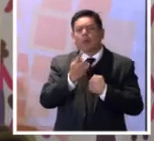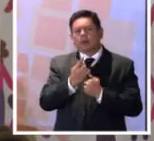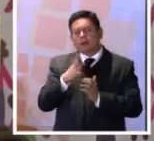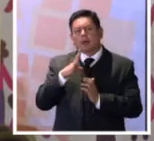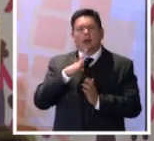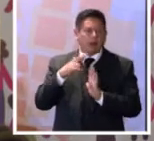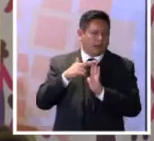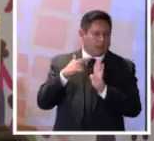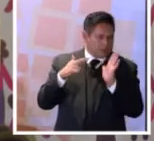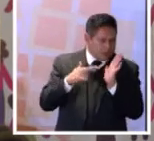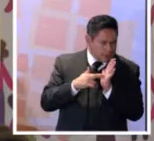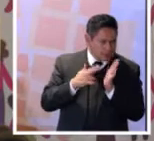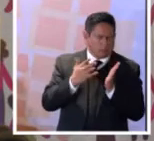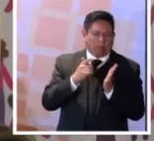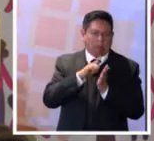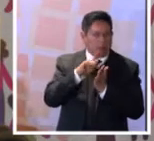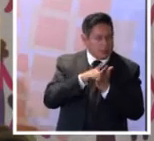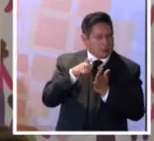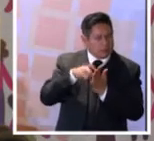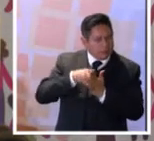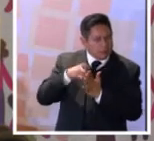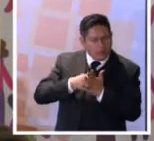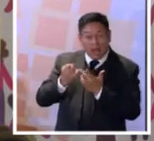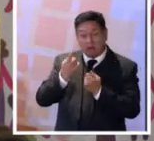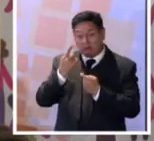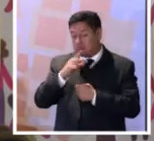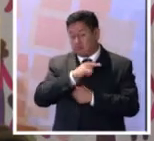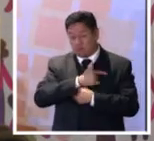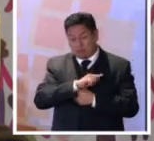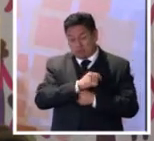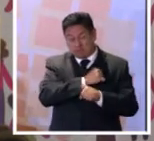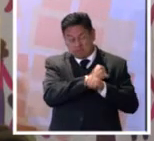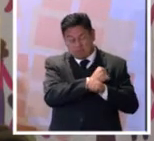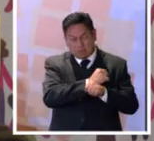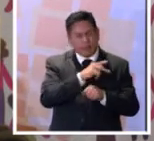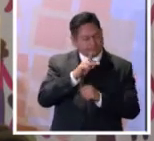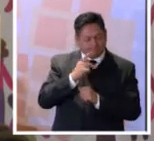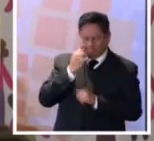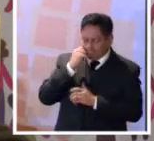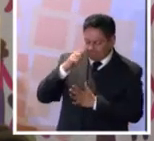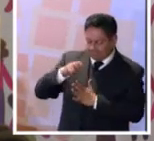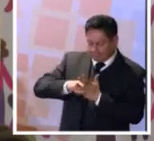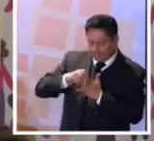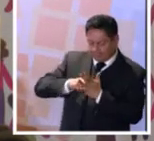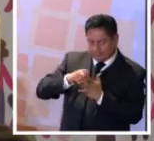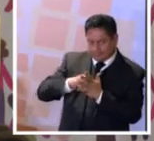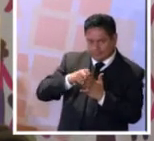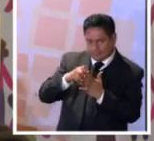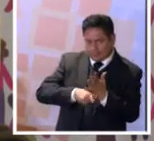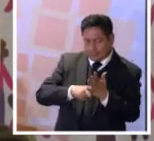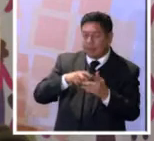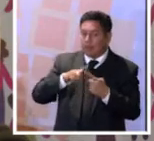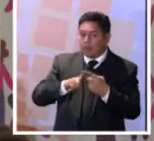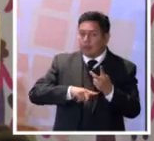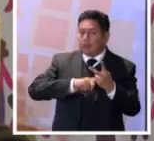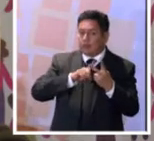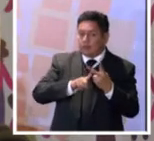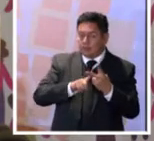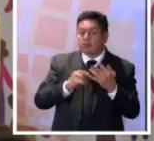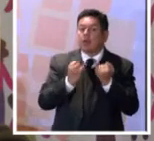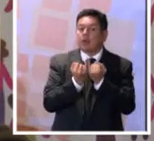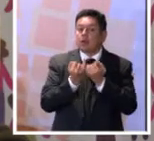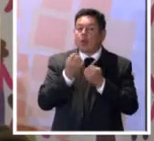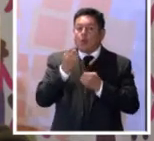con resistencias, pero hay una segunda generación de cambios muy importante, creo yo, por las interpretaciones que están dando